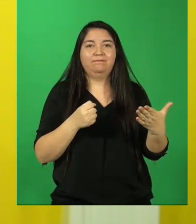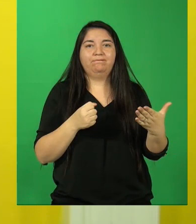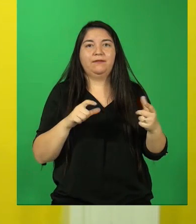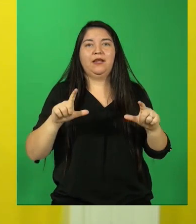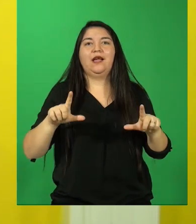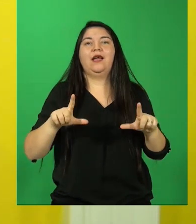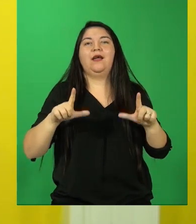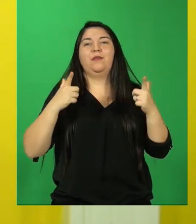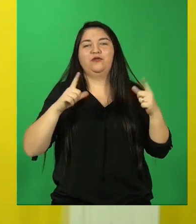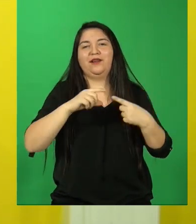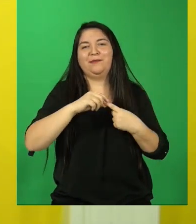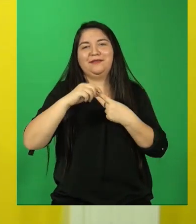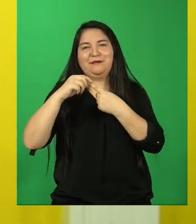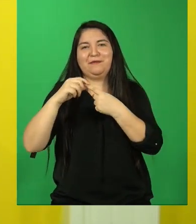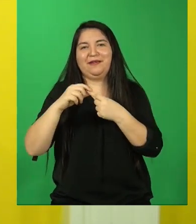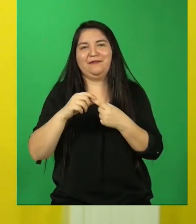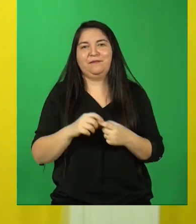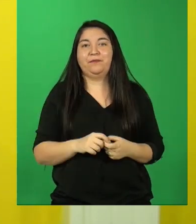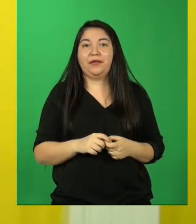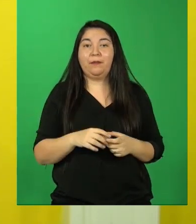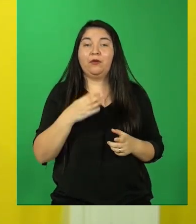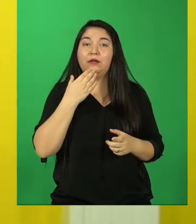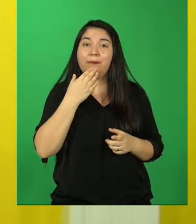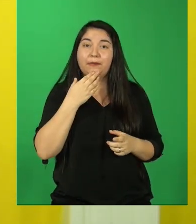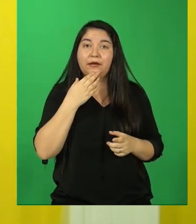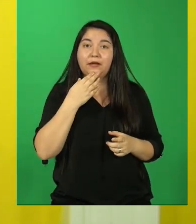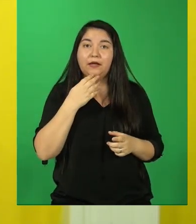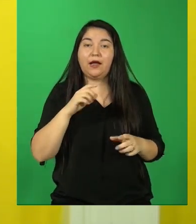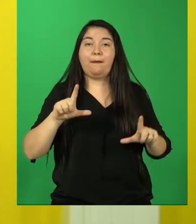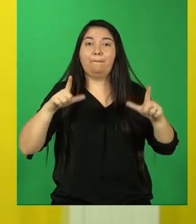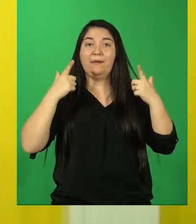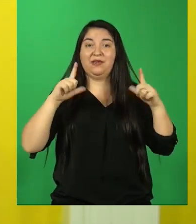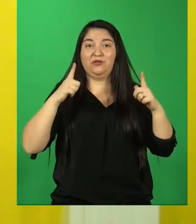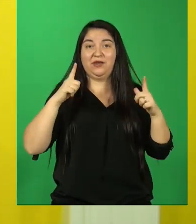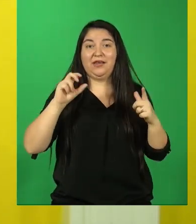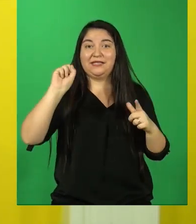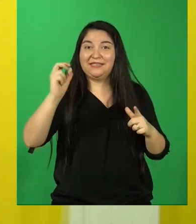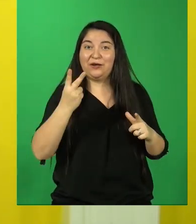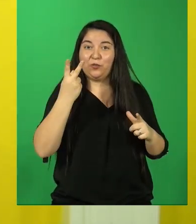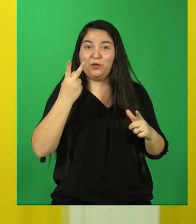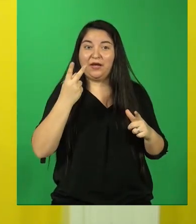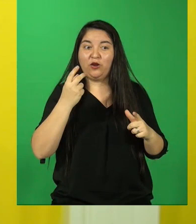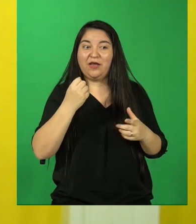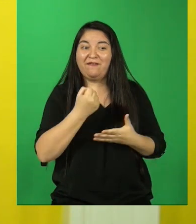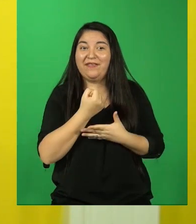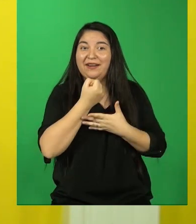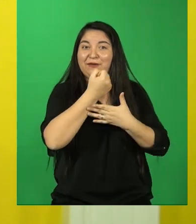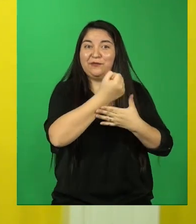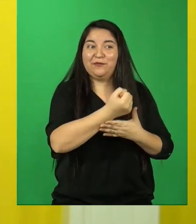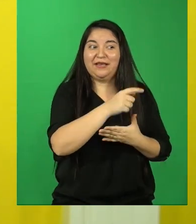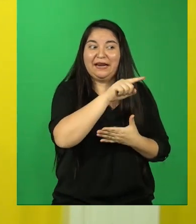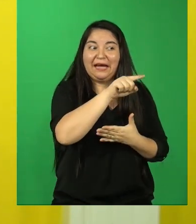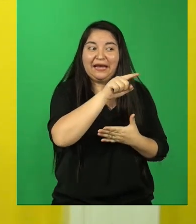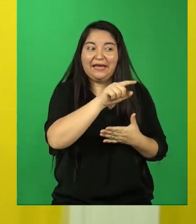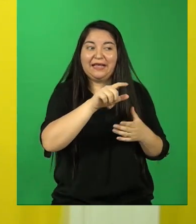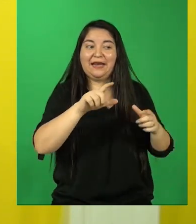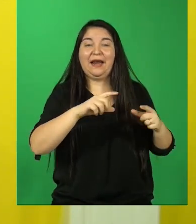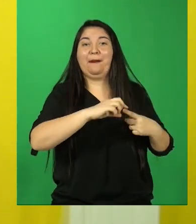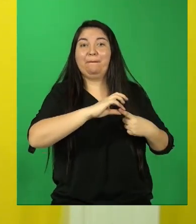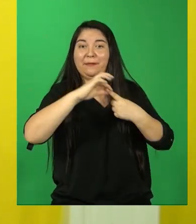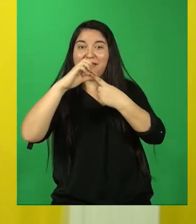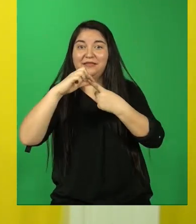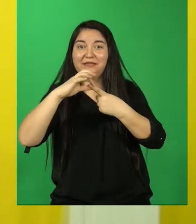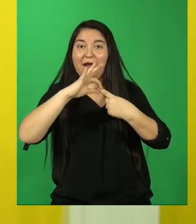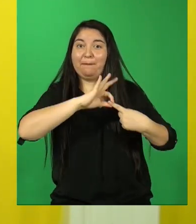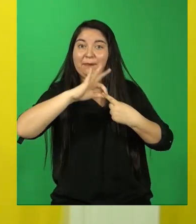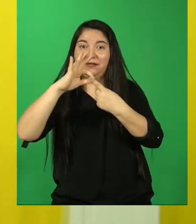protagonista. Pero hay personajes secundarios que van a ayudar y van a defender a ese principal. Entonces